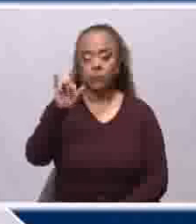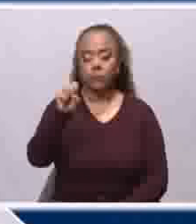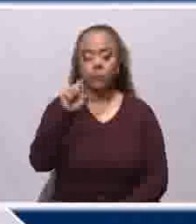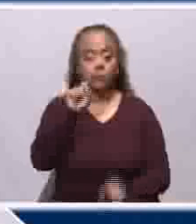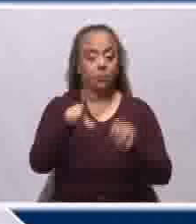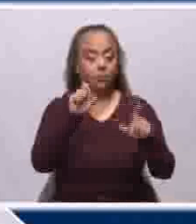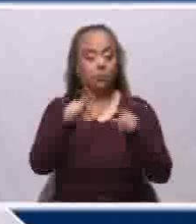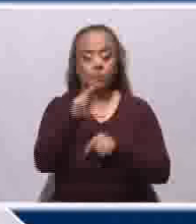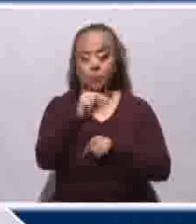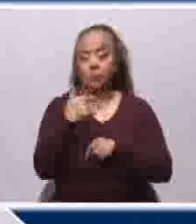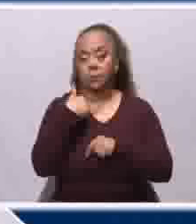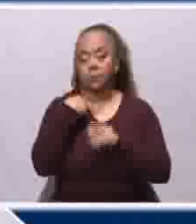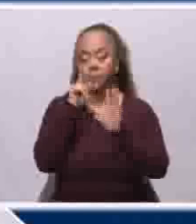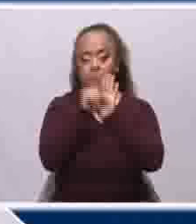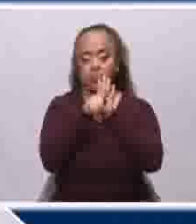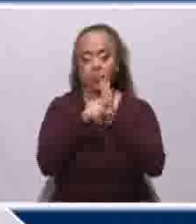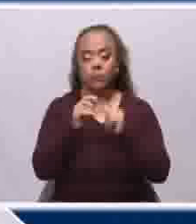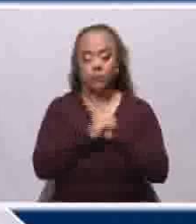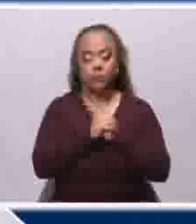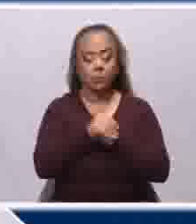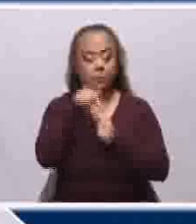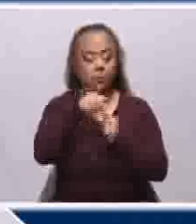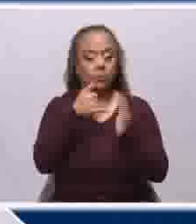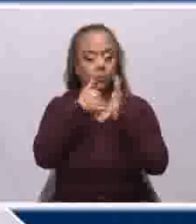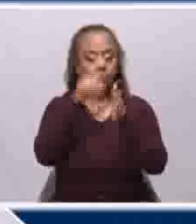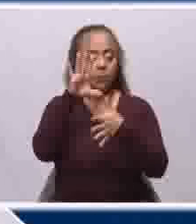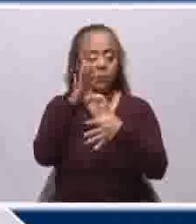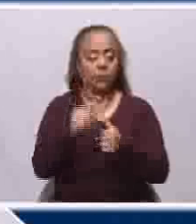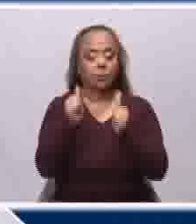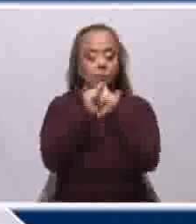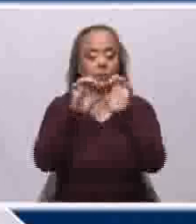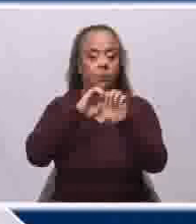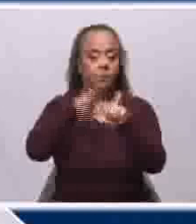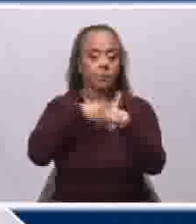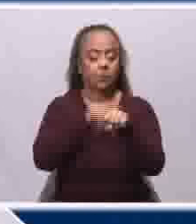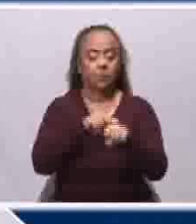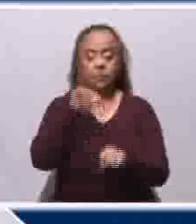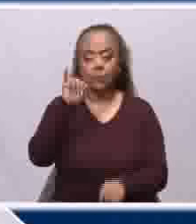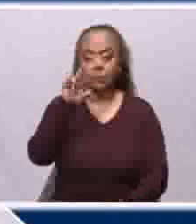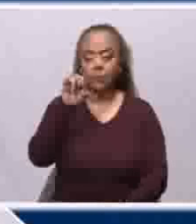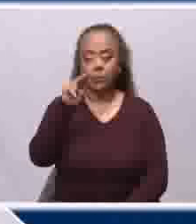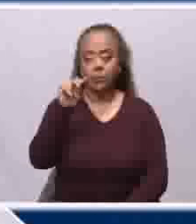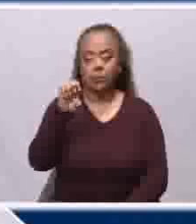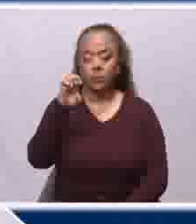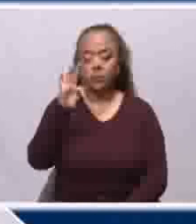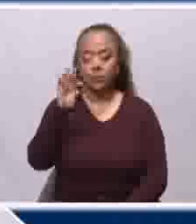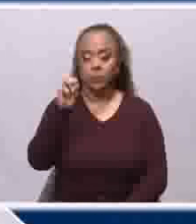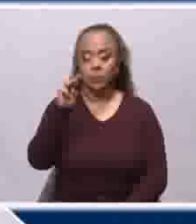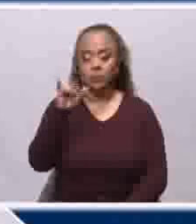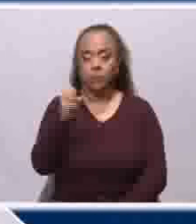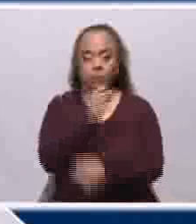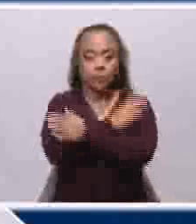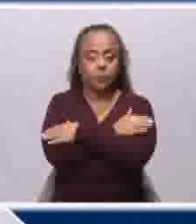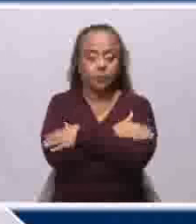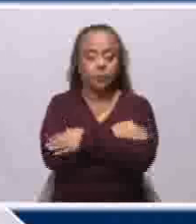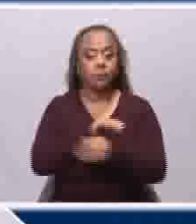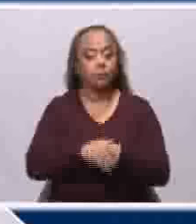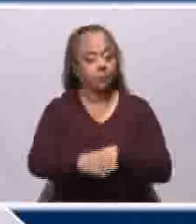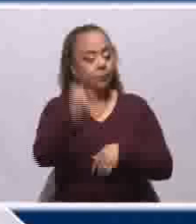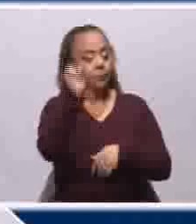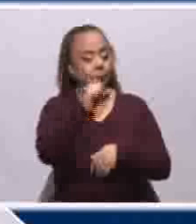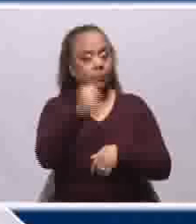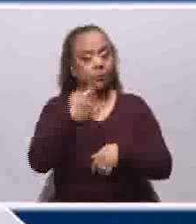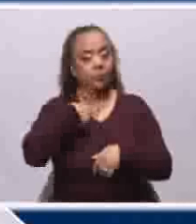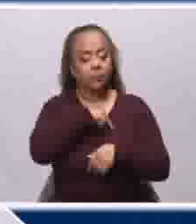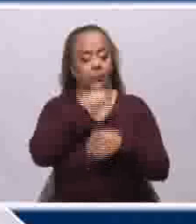recibió un solo minuto en esta copa América con la selección Irene Tomás Cómo están un abrazo Muchísimas gracias s vamos a